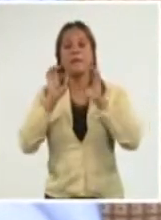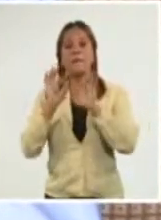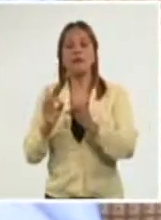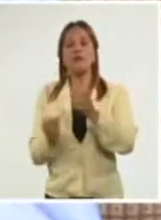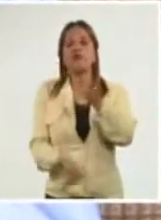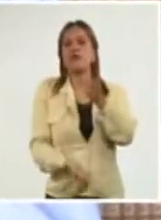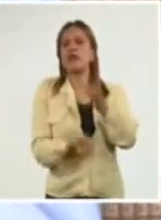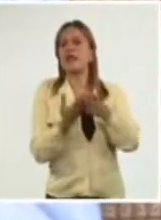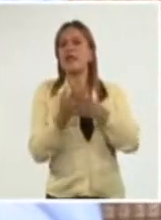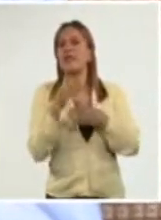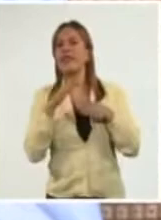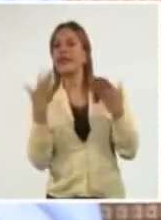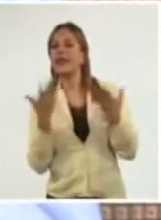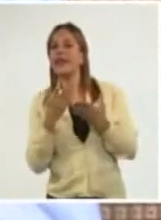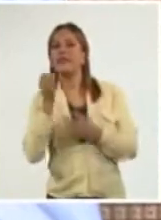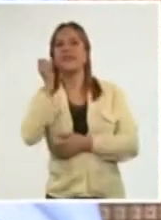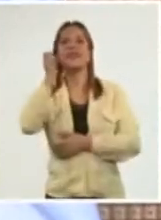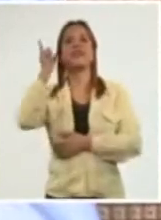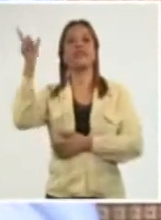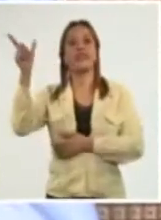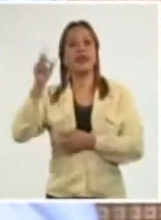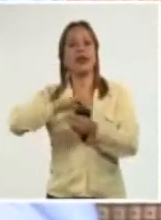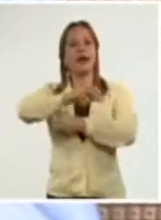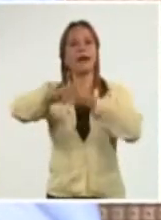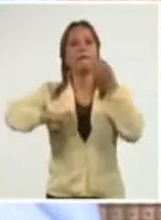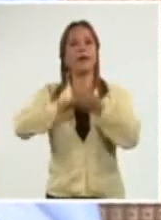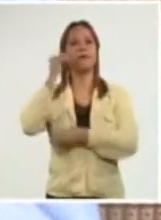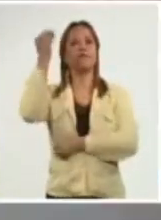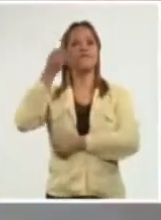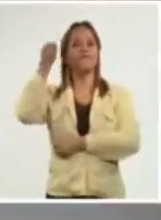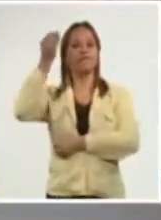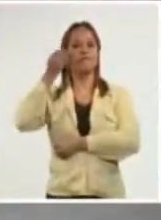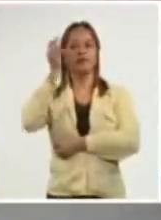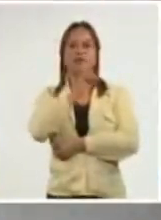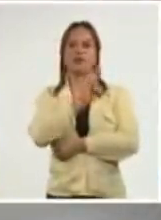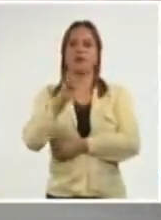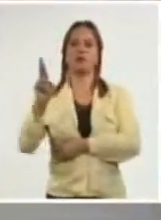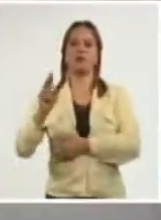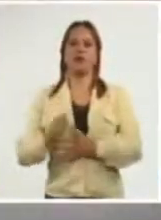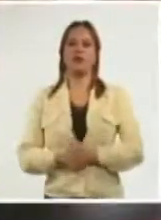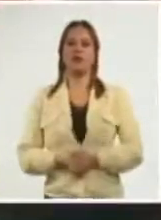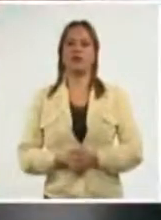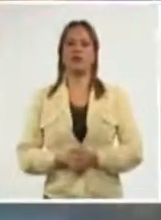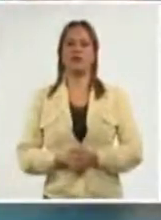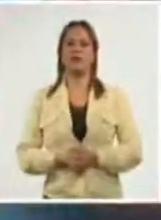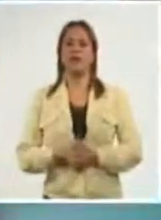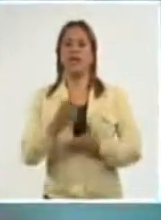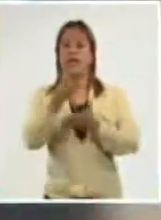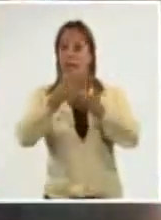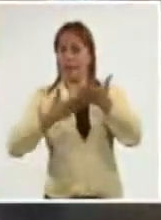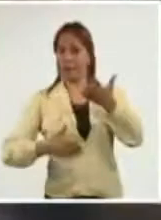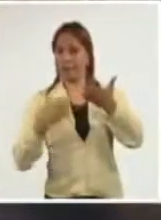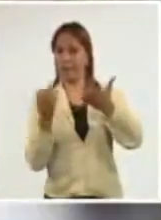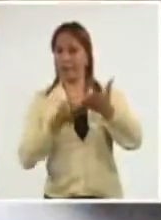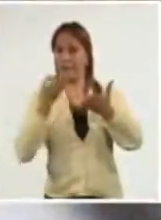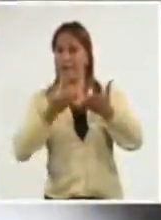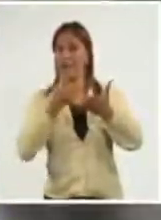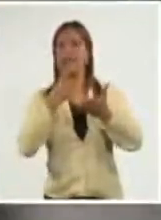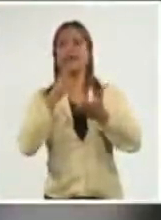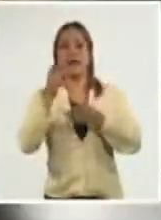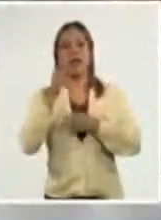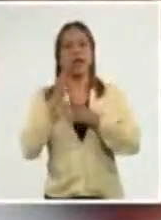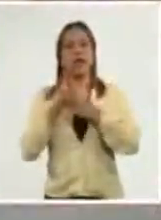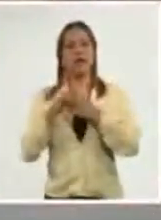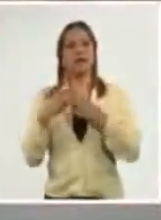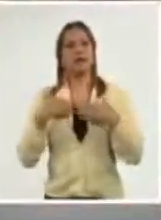ideas, es un transformador del pensamiento revolucionario. En su biografía, Sánchez Otero señala que las encuestas del